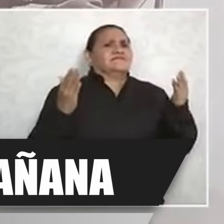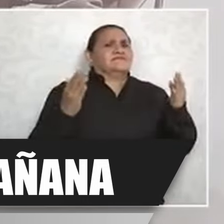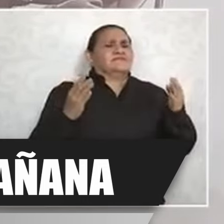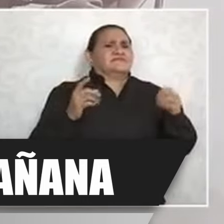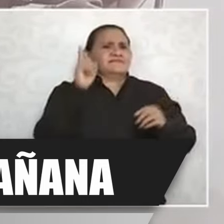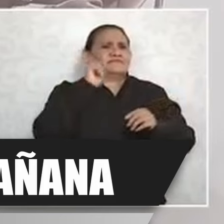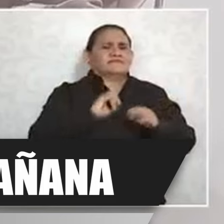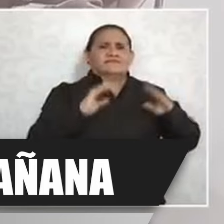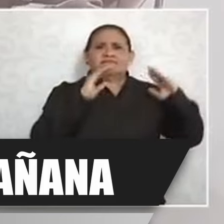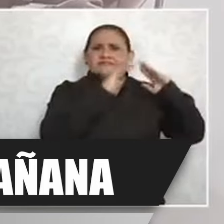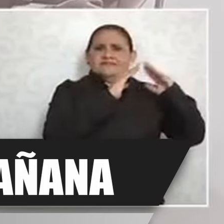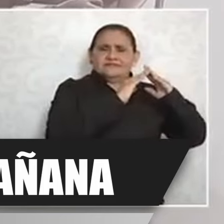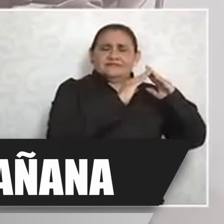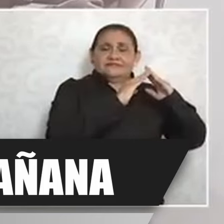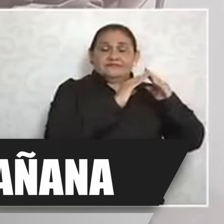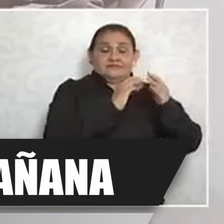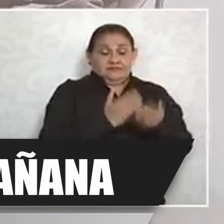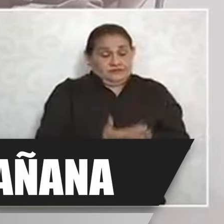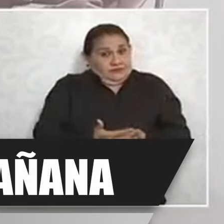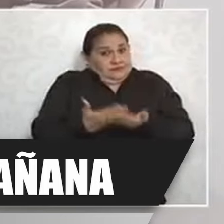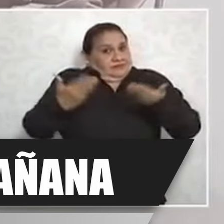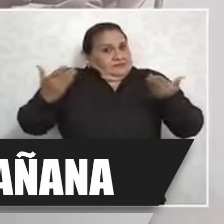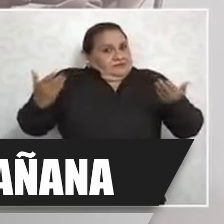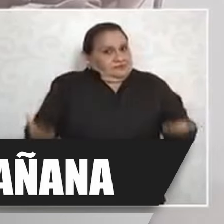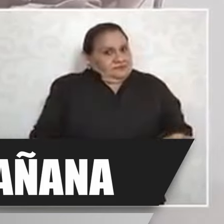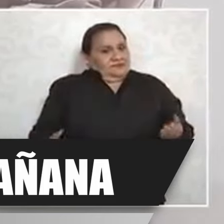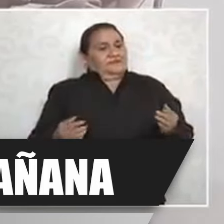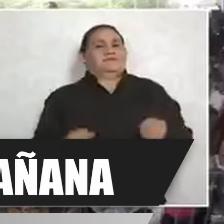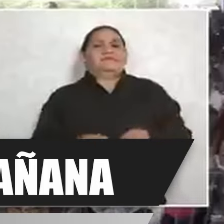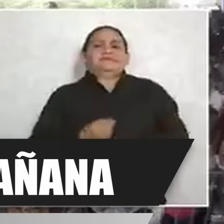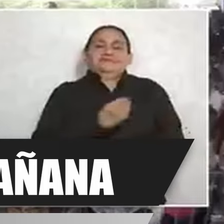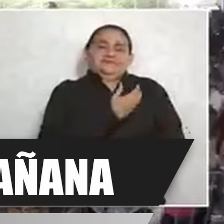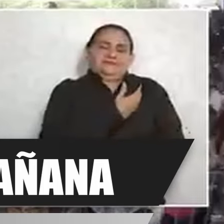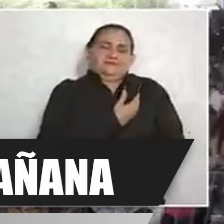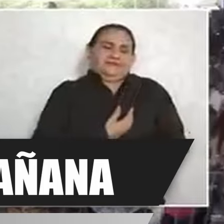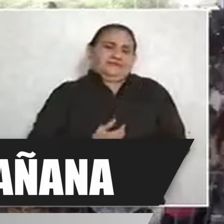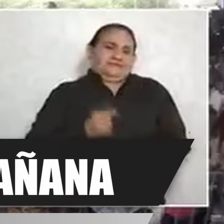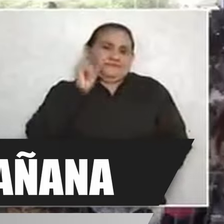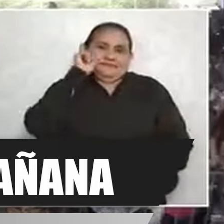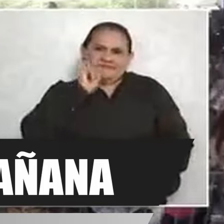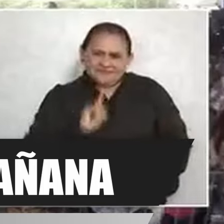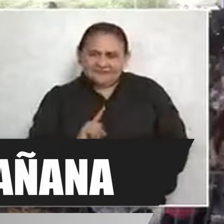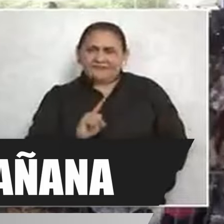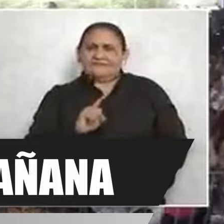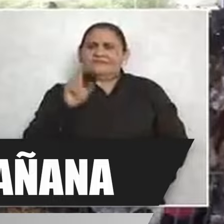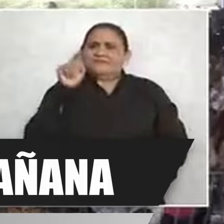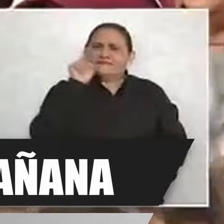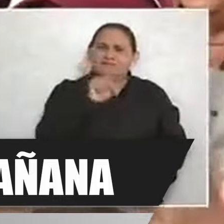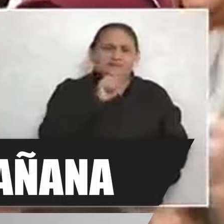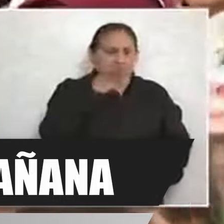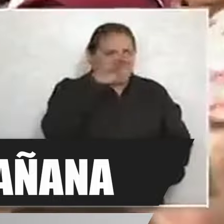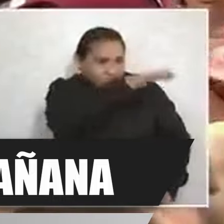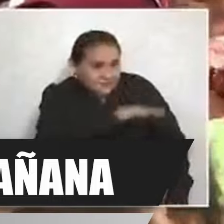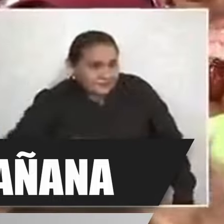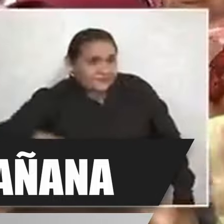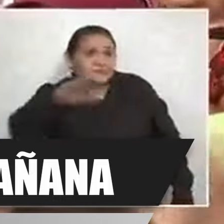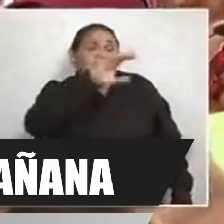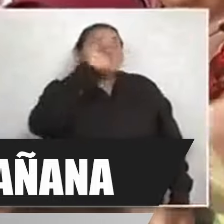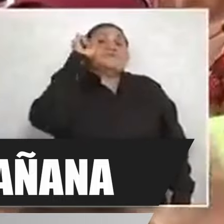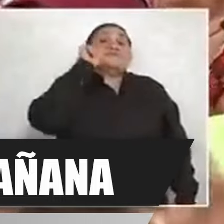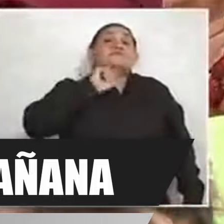Pues como ahora hay una mujer presidenta, vamos a reconocer a las mujeres mexicanas.